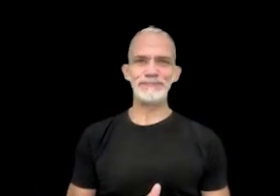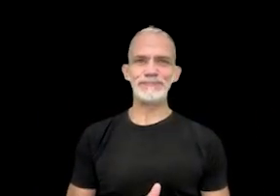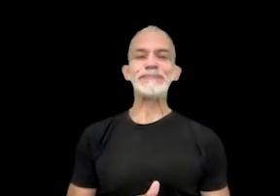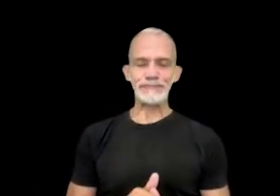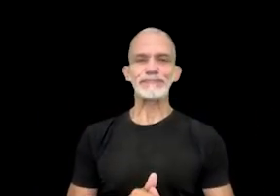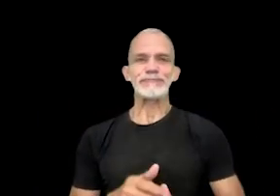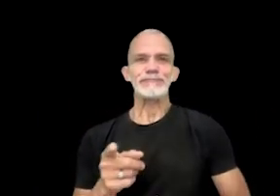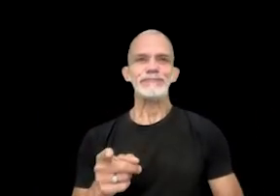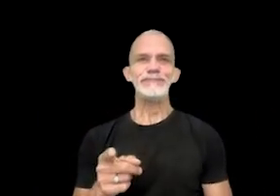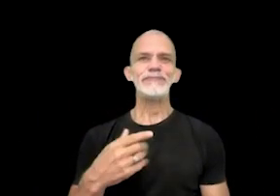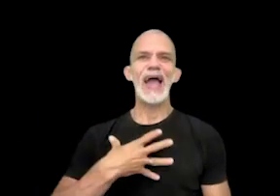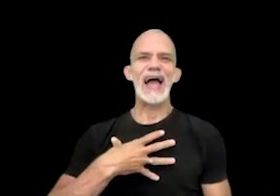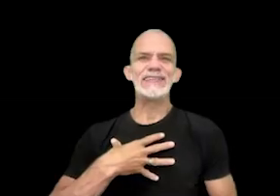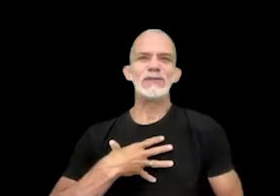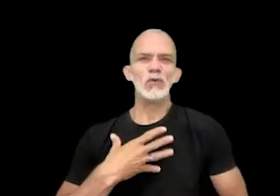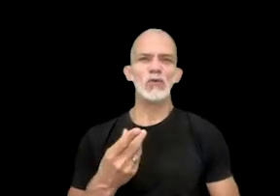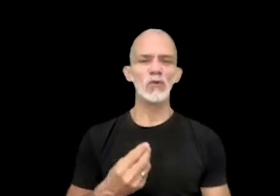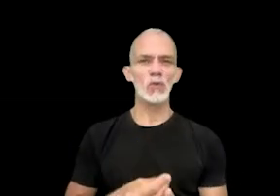Con una actitud,